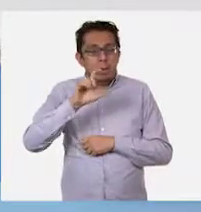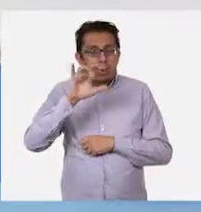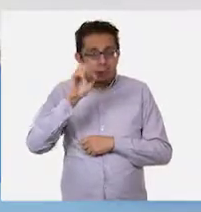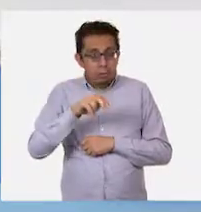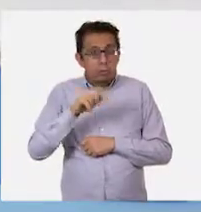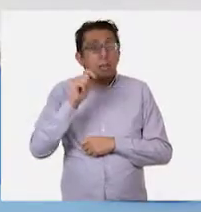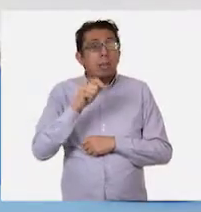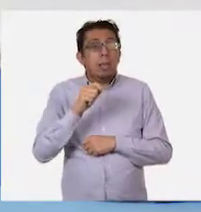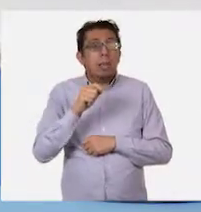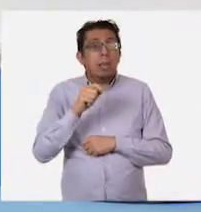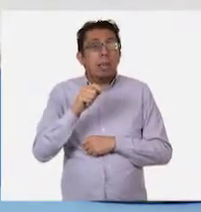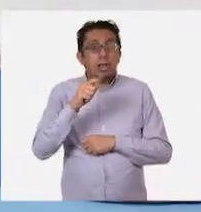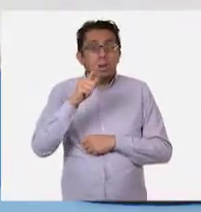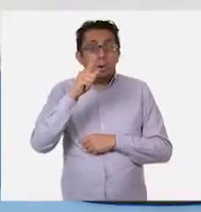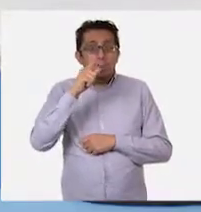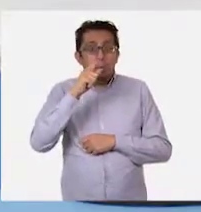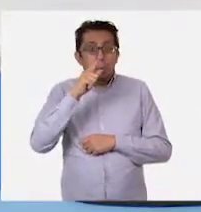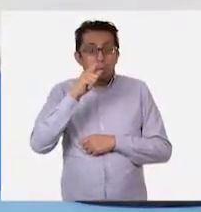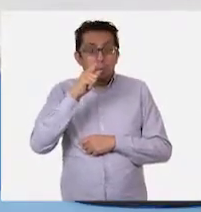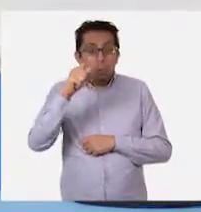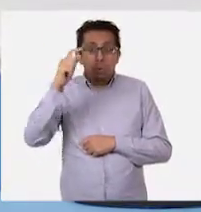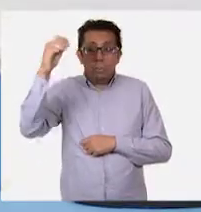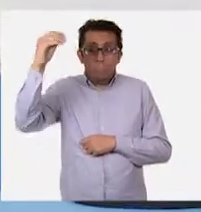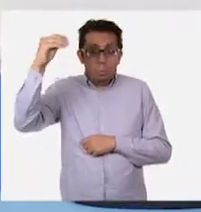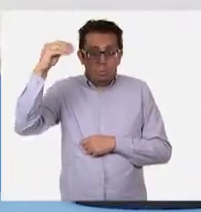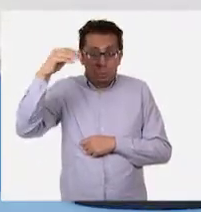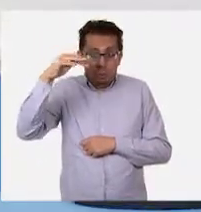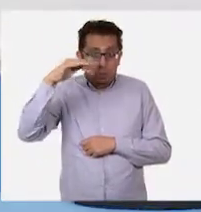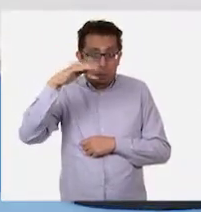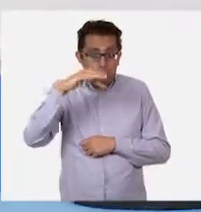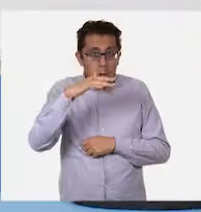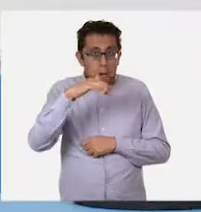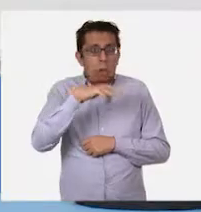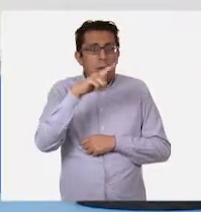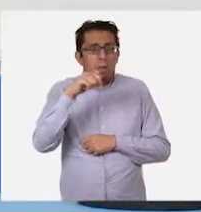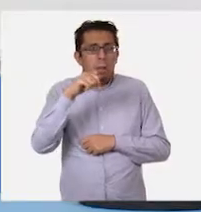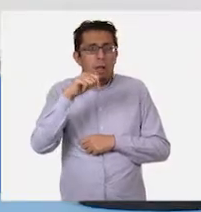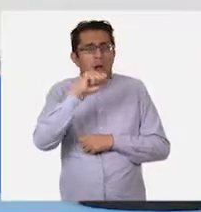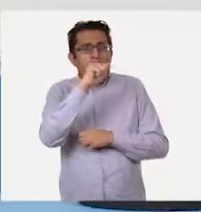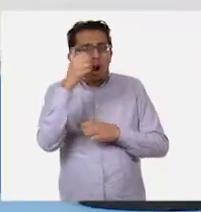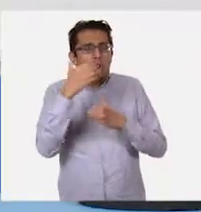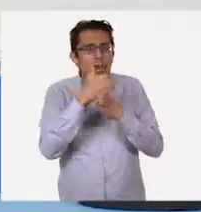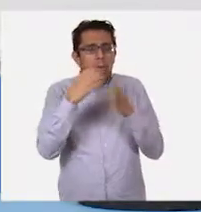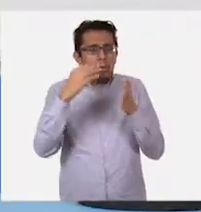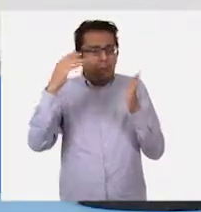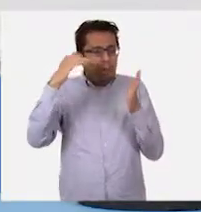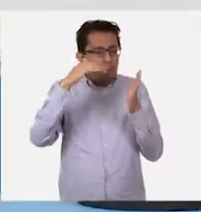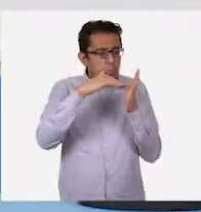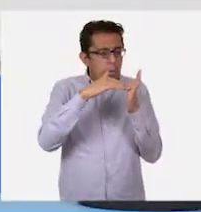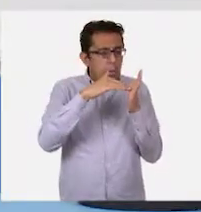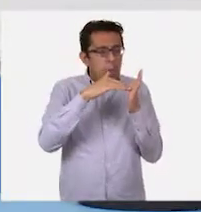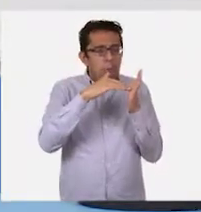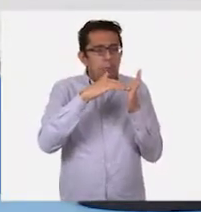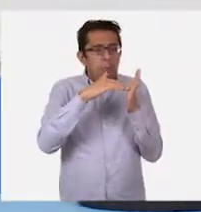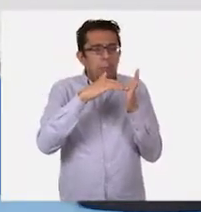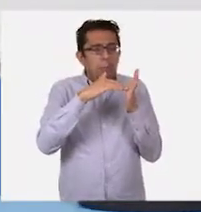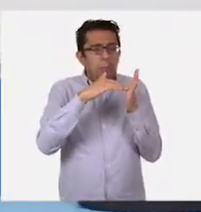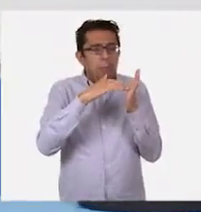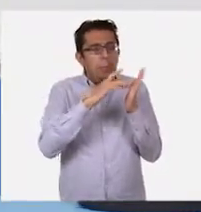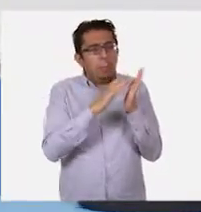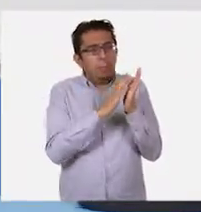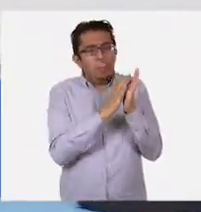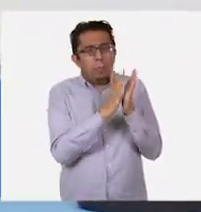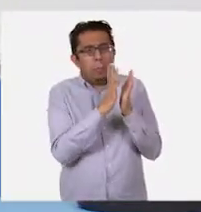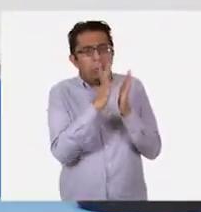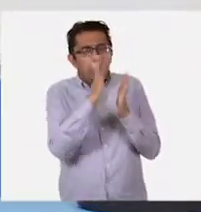los rayos luminosos cuando chocan contra un objeto reflejante y rebotan rayos